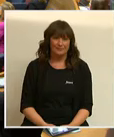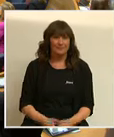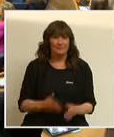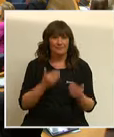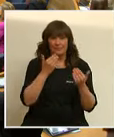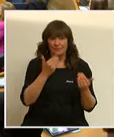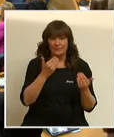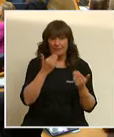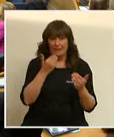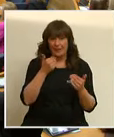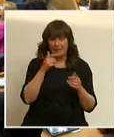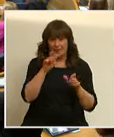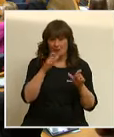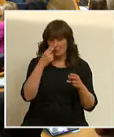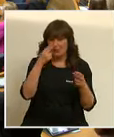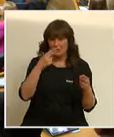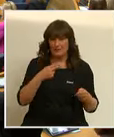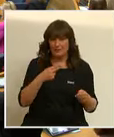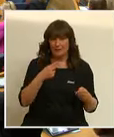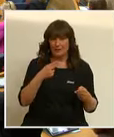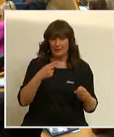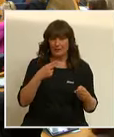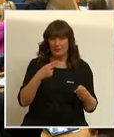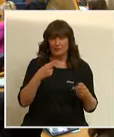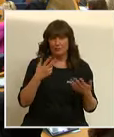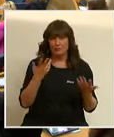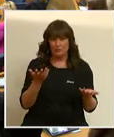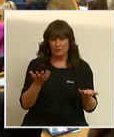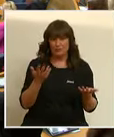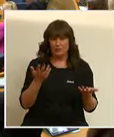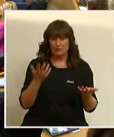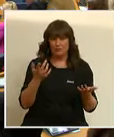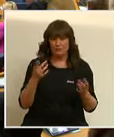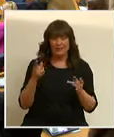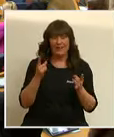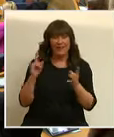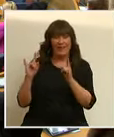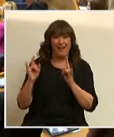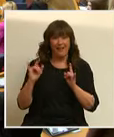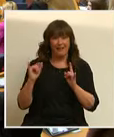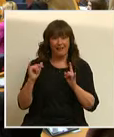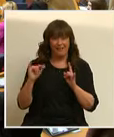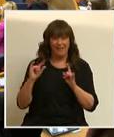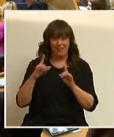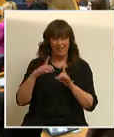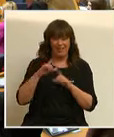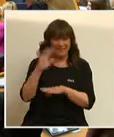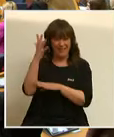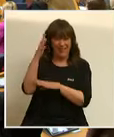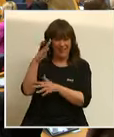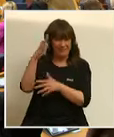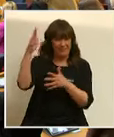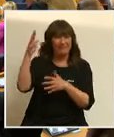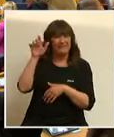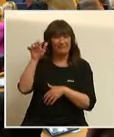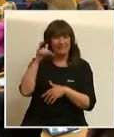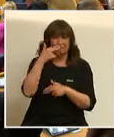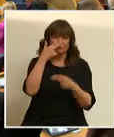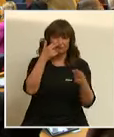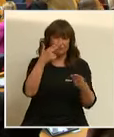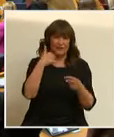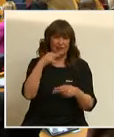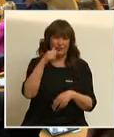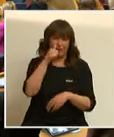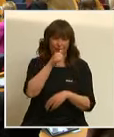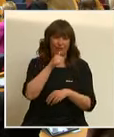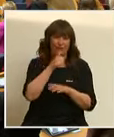Agradeceríamos a los invitados que en el parque, uy, en el parque, en el jardín donde está el ficus, están invitados a un vino de honor.